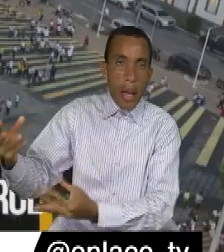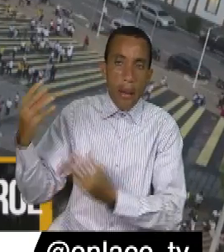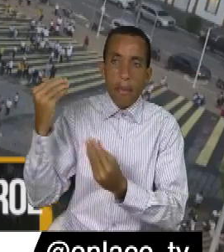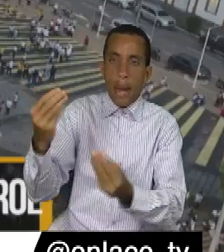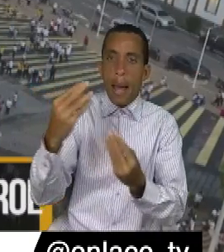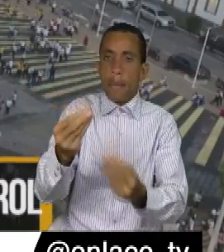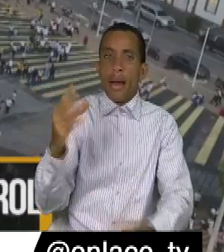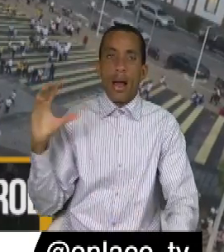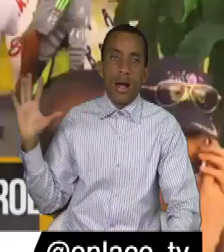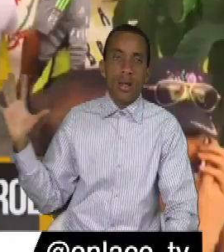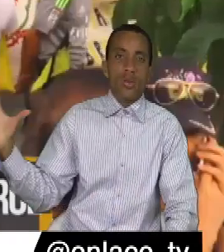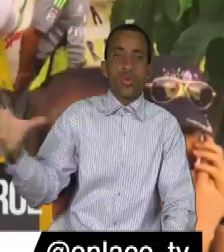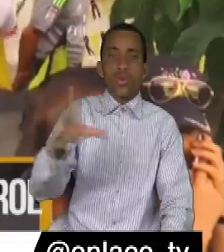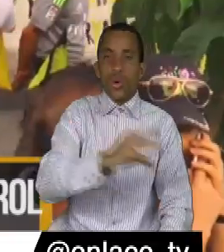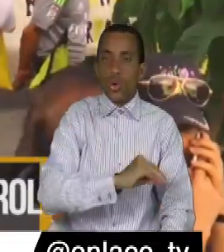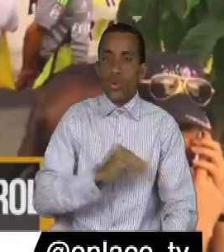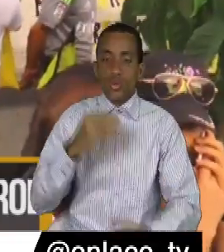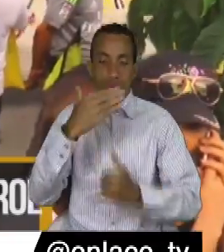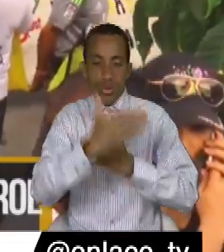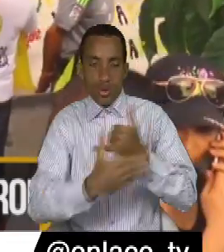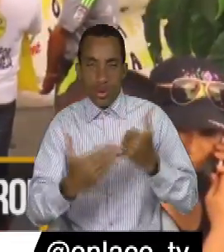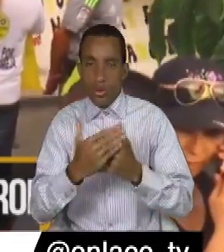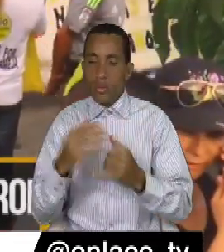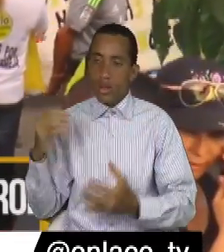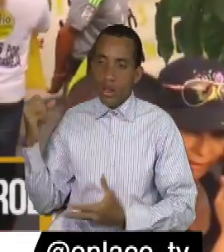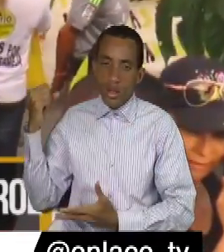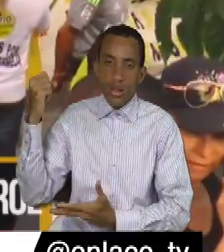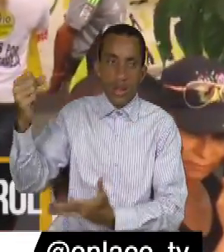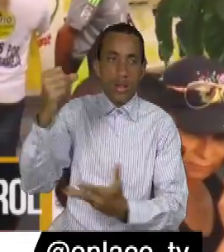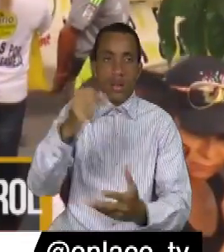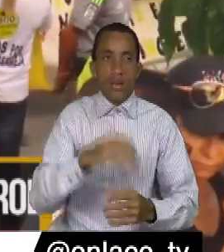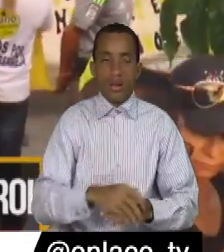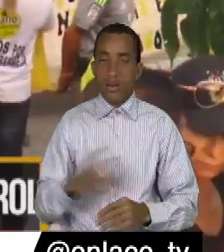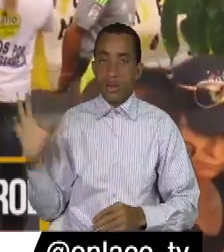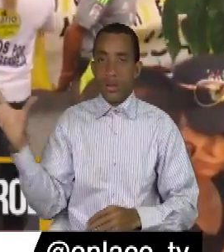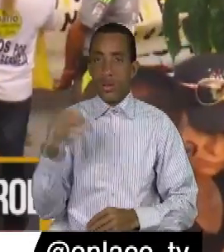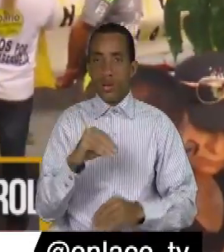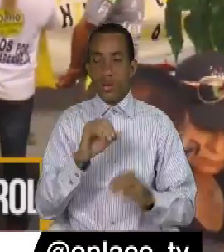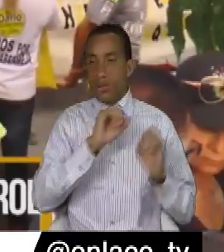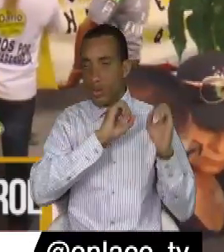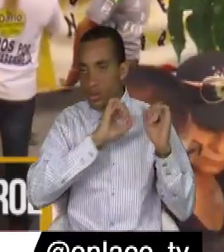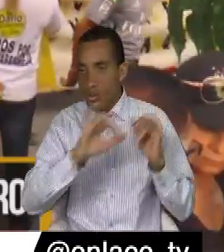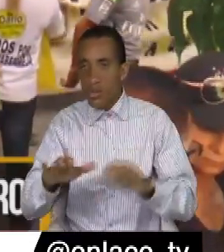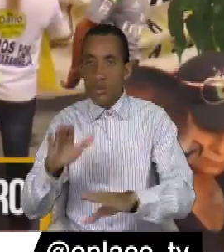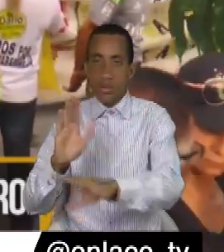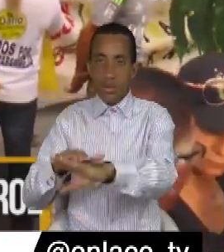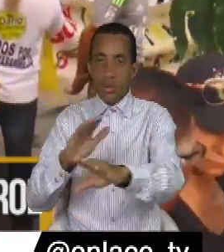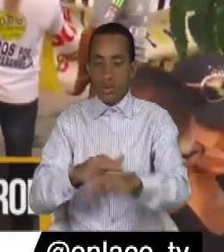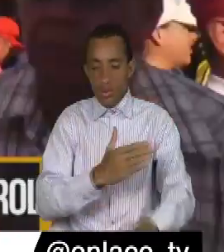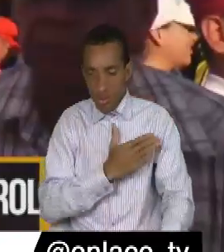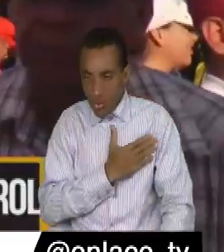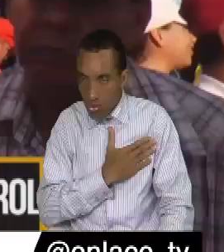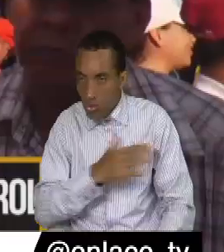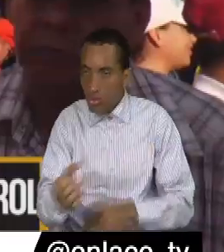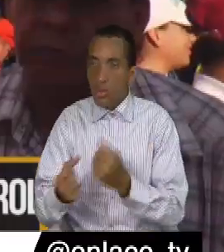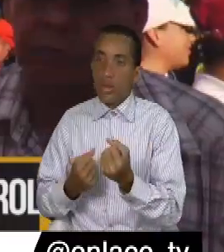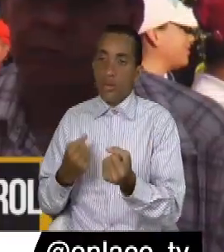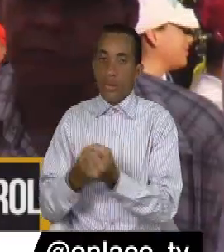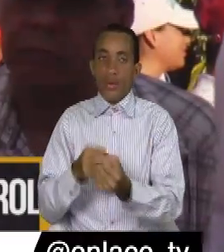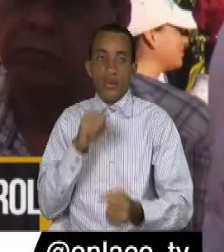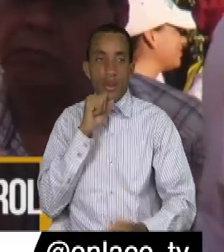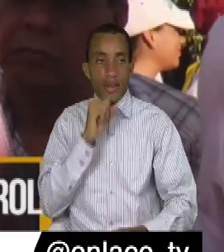los municipios de todo el país en este momento no estén dispuestos a manifestarle su solidaridad.